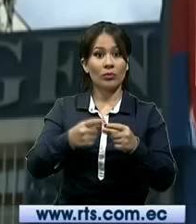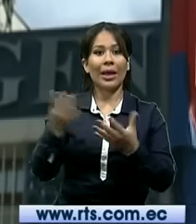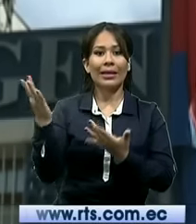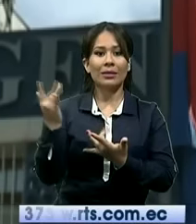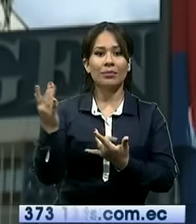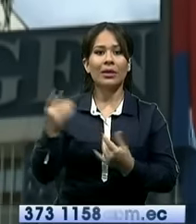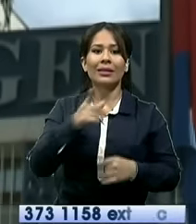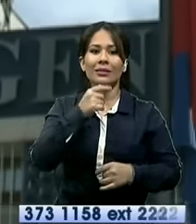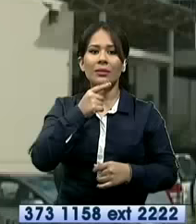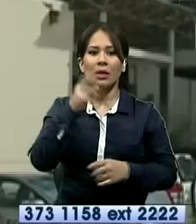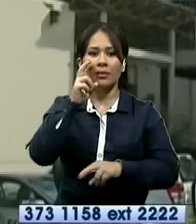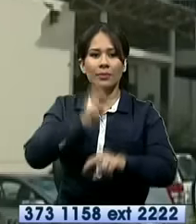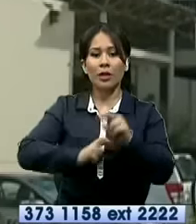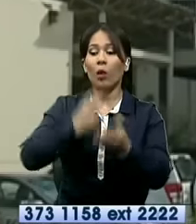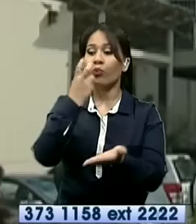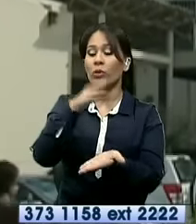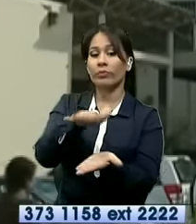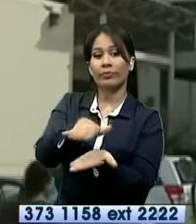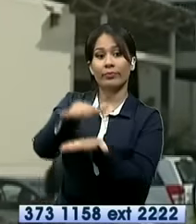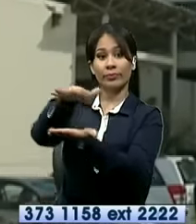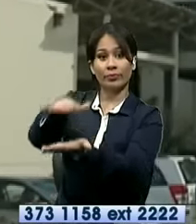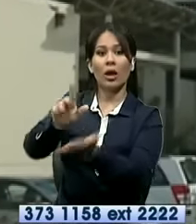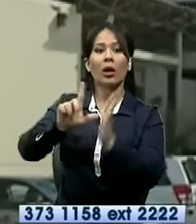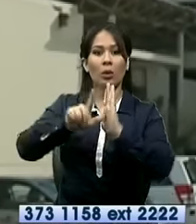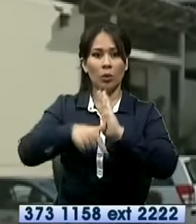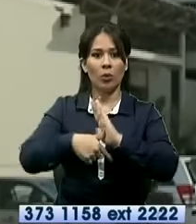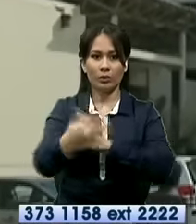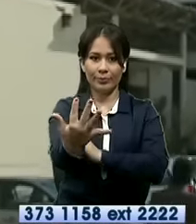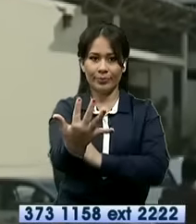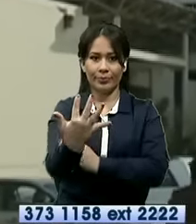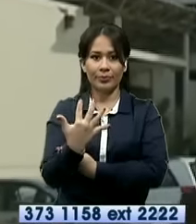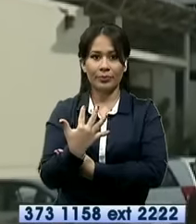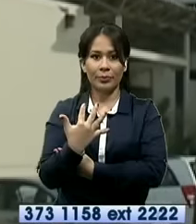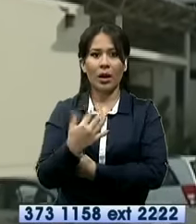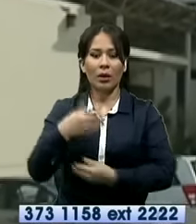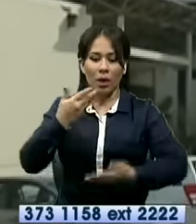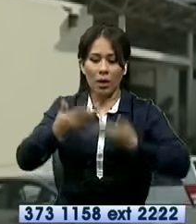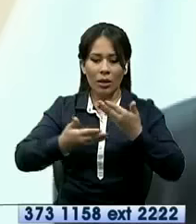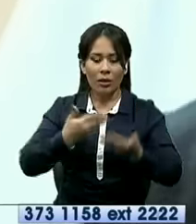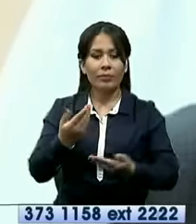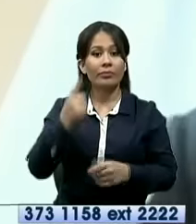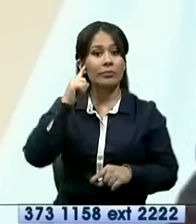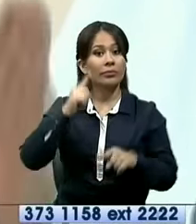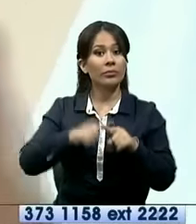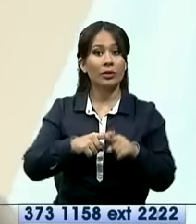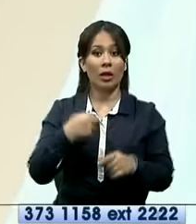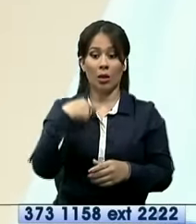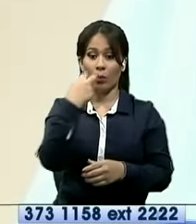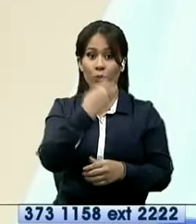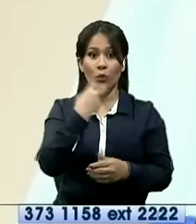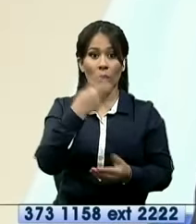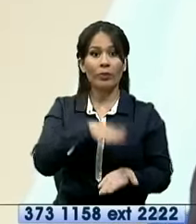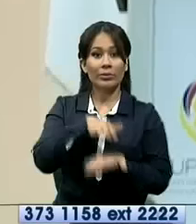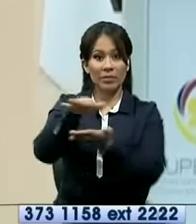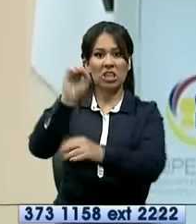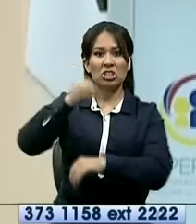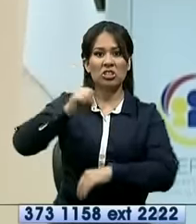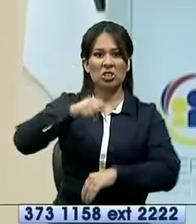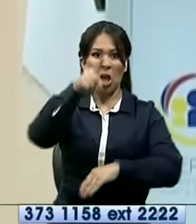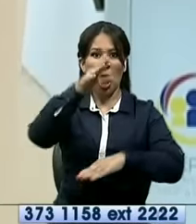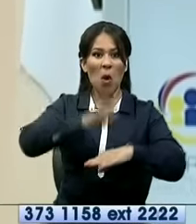que han presentado y que de inmediato se convoque a una audiencia. Ellos afirman que en el proceso demostrarán que el superintendente tiene